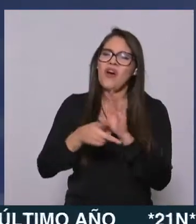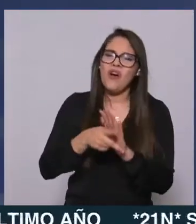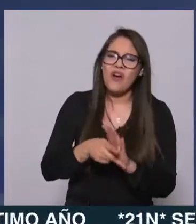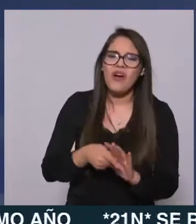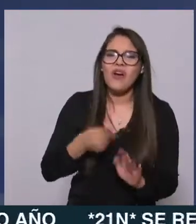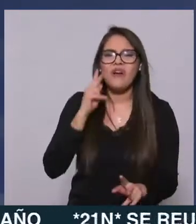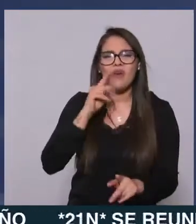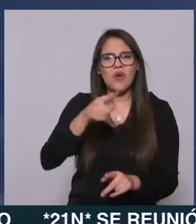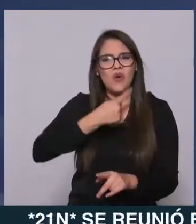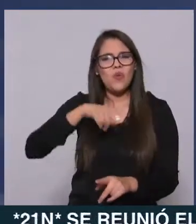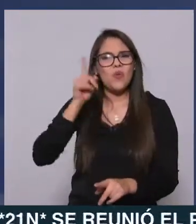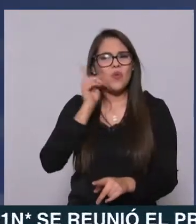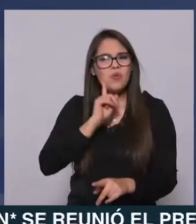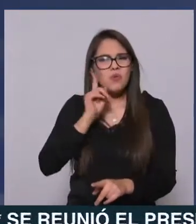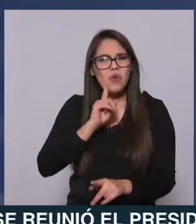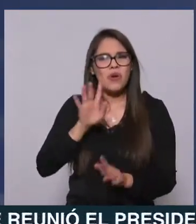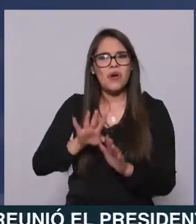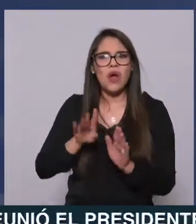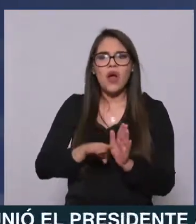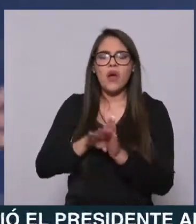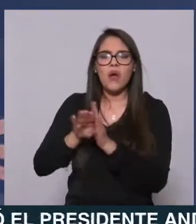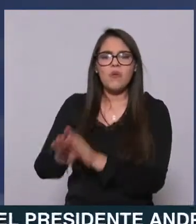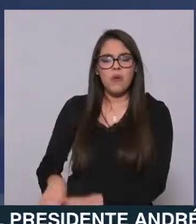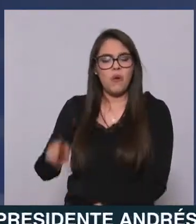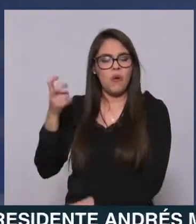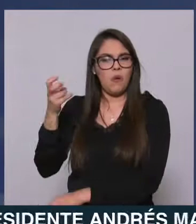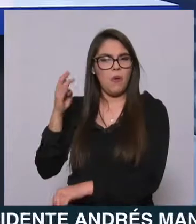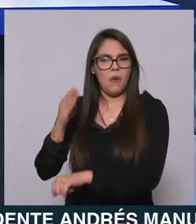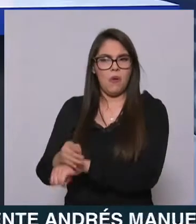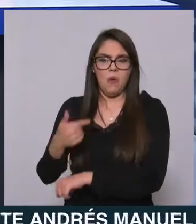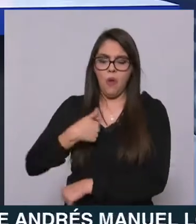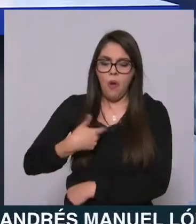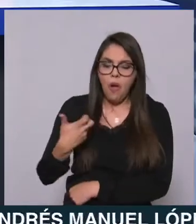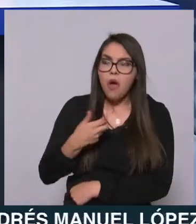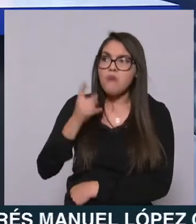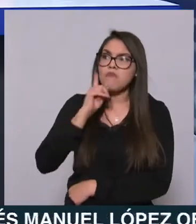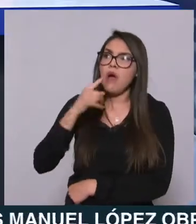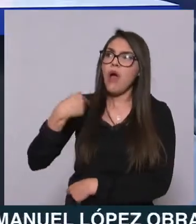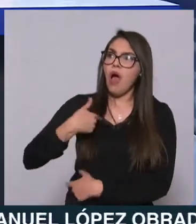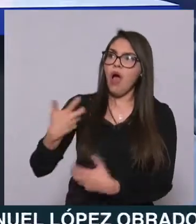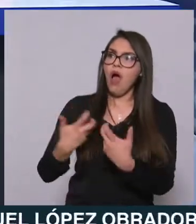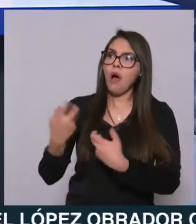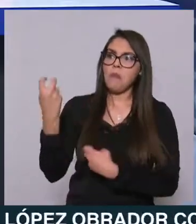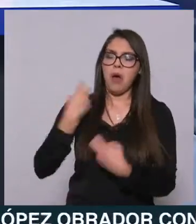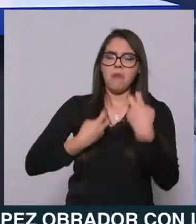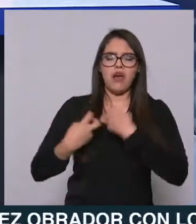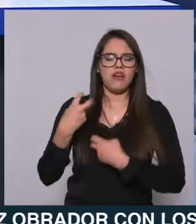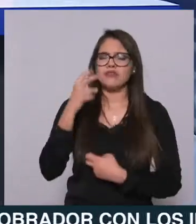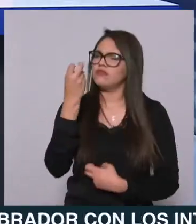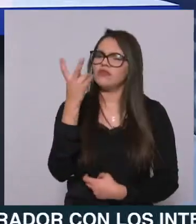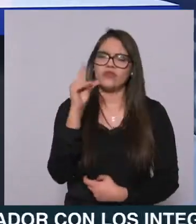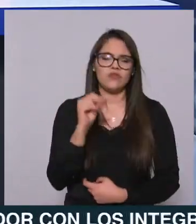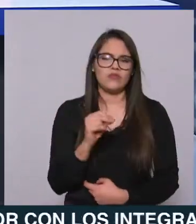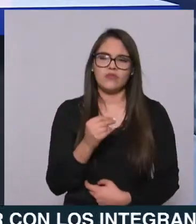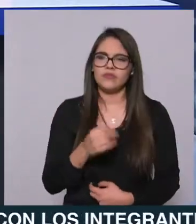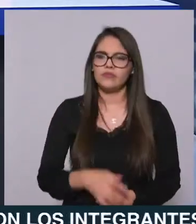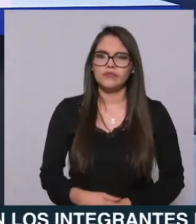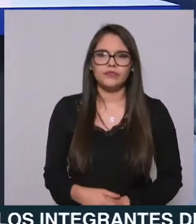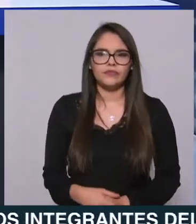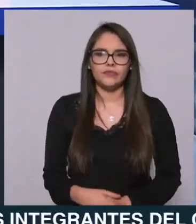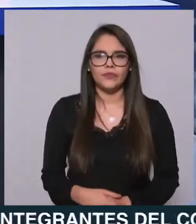a las mujeres en el banquillo de los acusados por lo que hicimos o por lo que no hicimos. No es noticia. Y sin duda